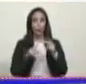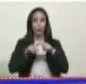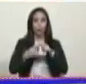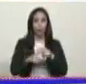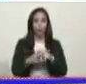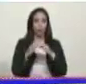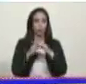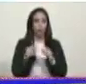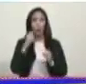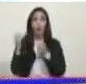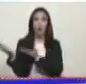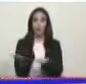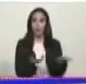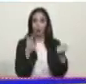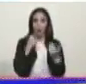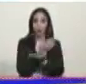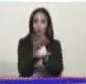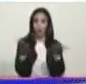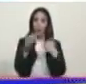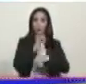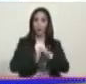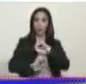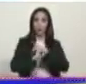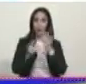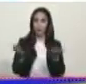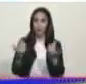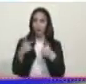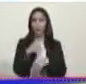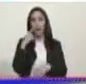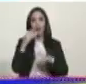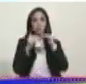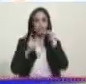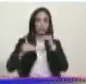compañeros invitados internacionales, de primer nivel,